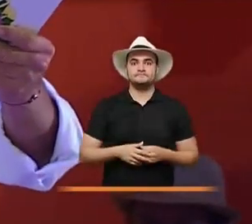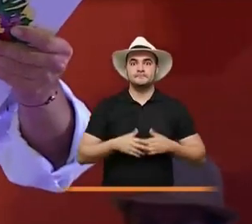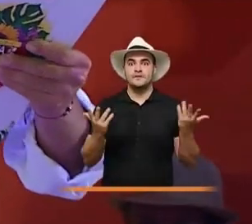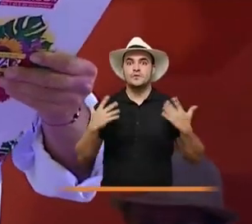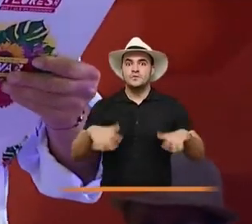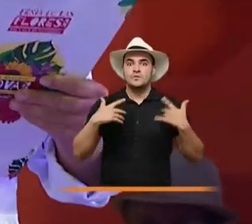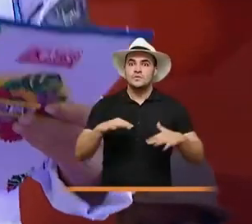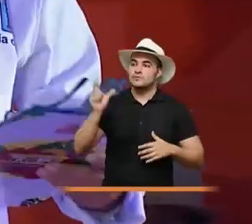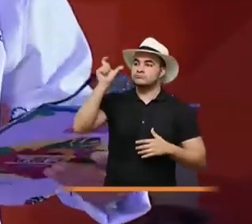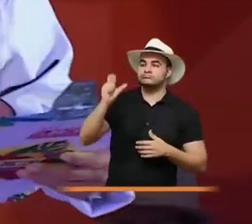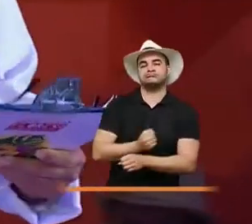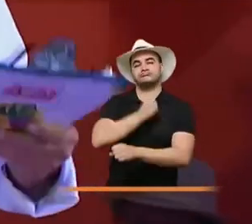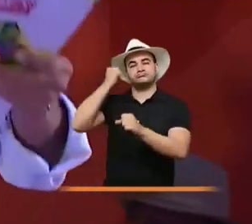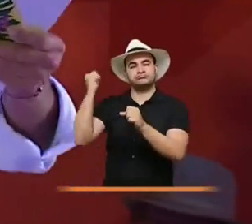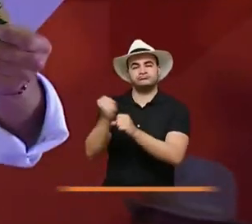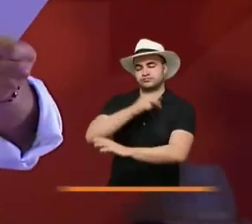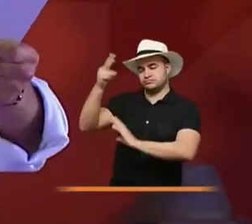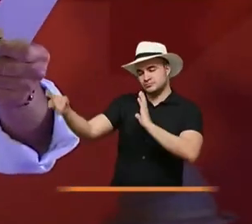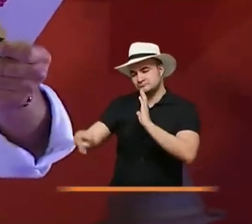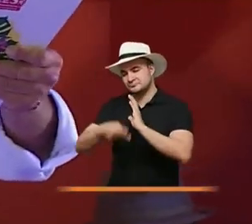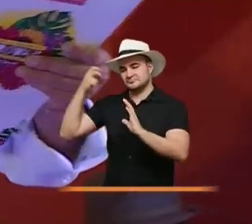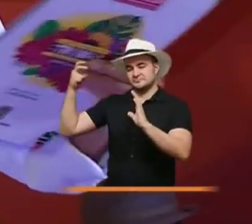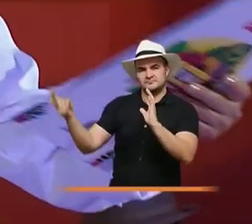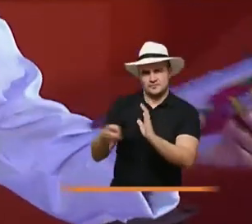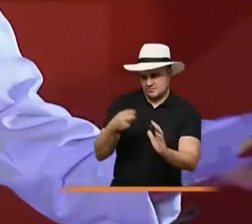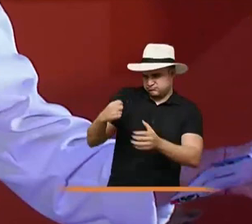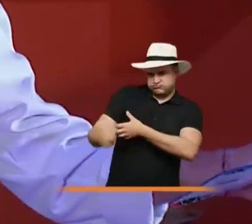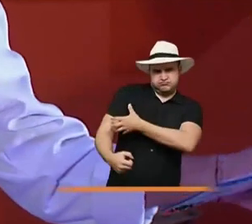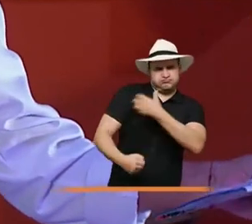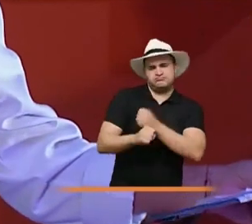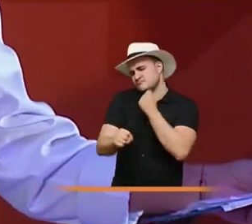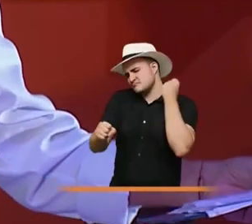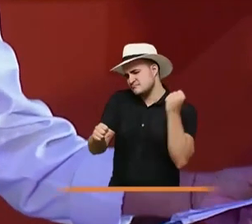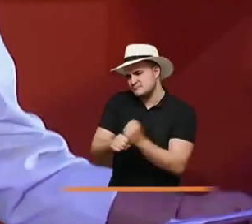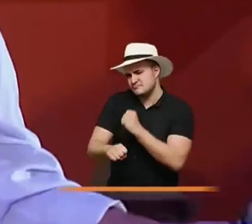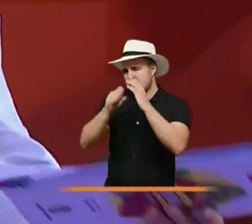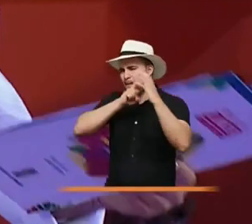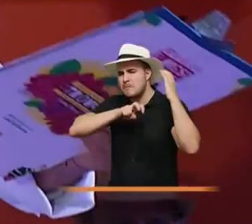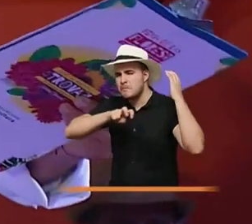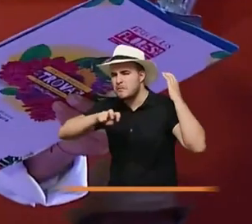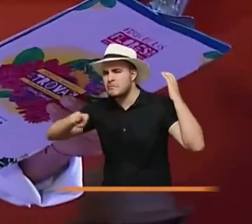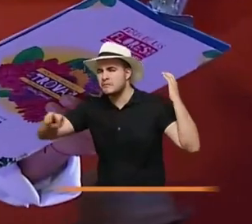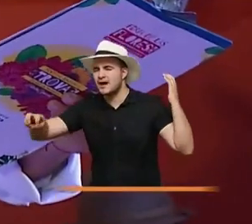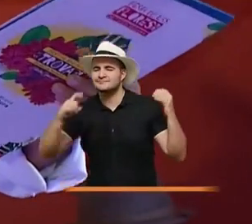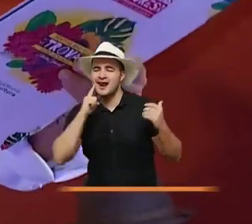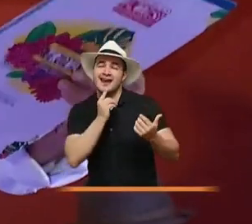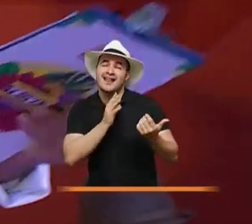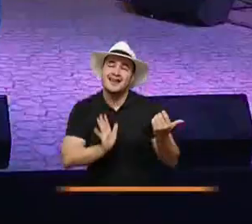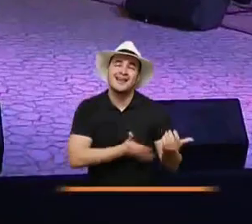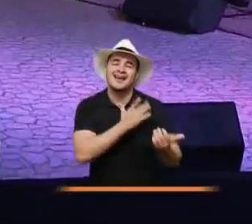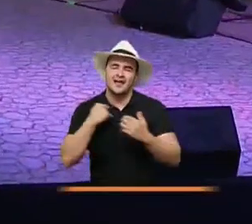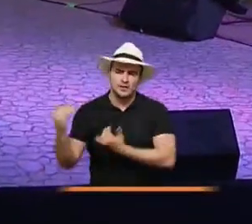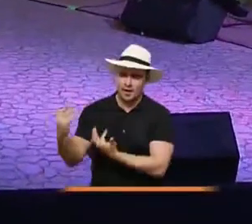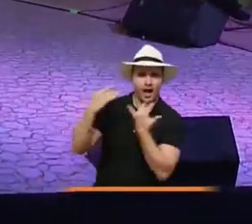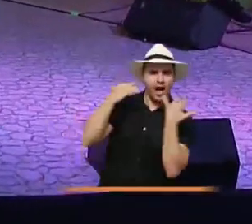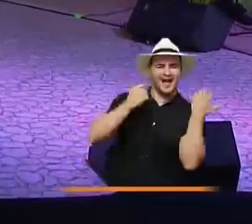del carbonero con su fuerza de dinero se le oyó en el socavón el ritmo de esta canción